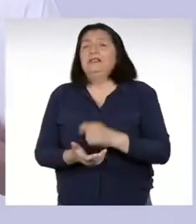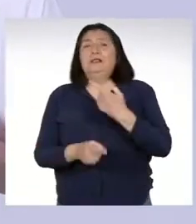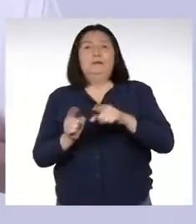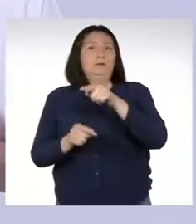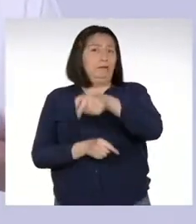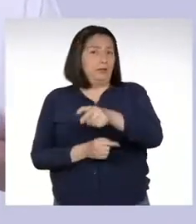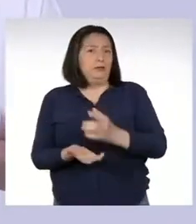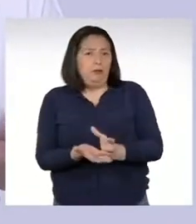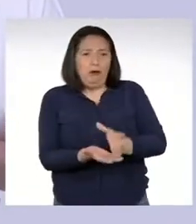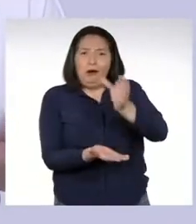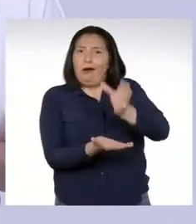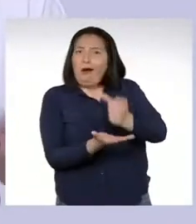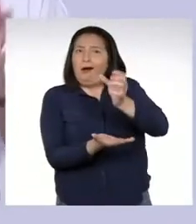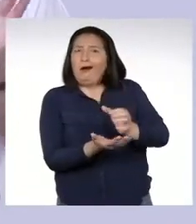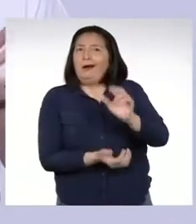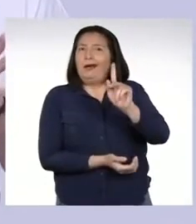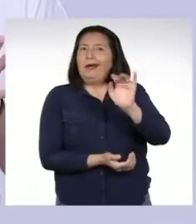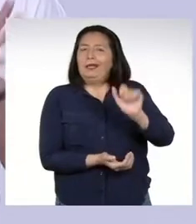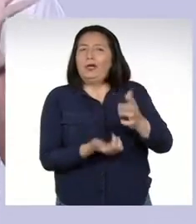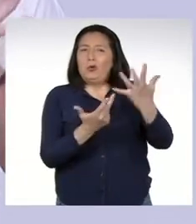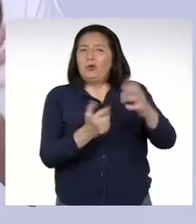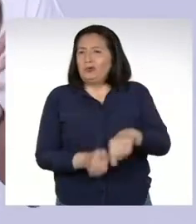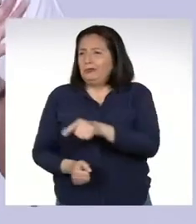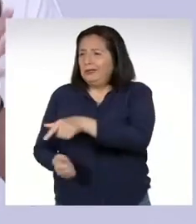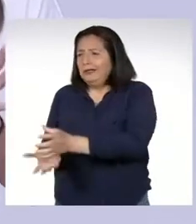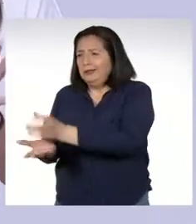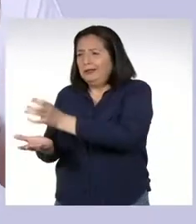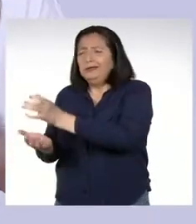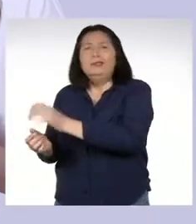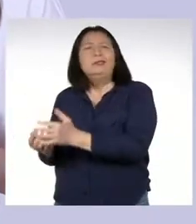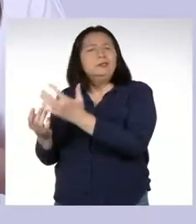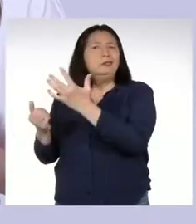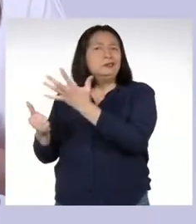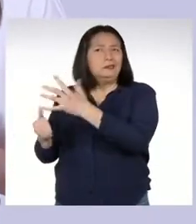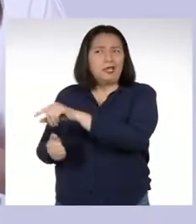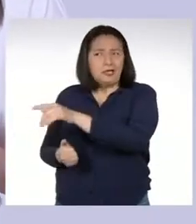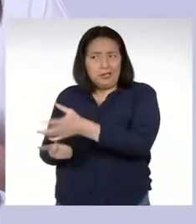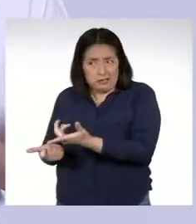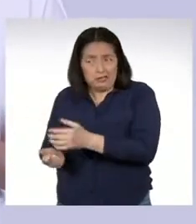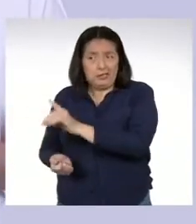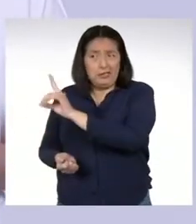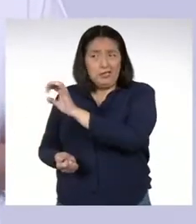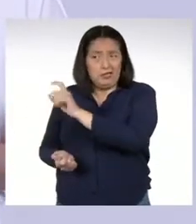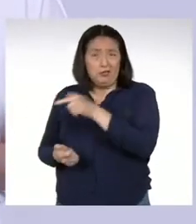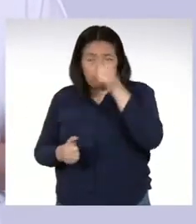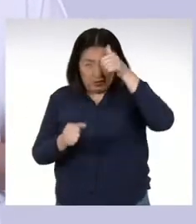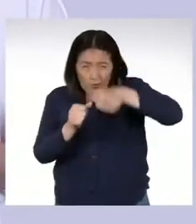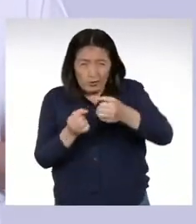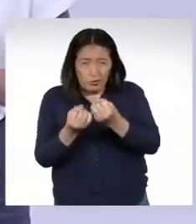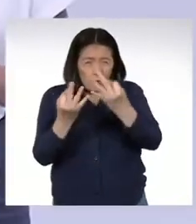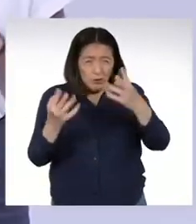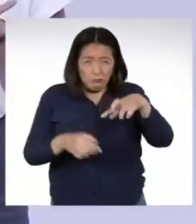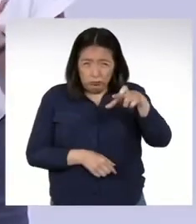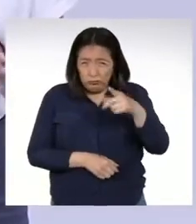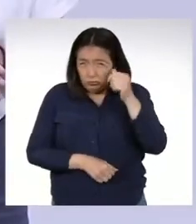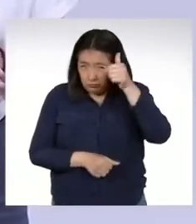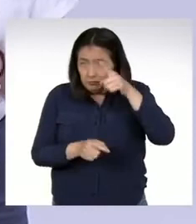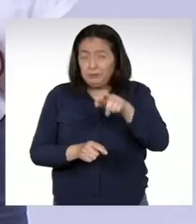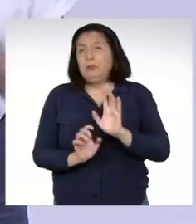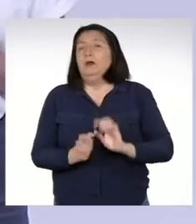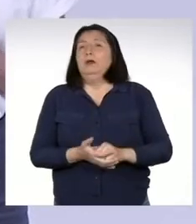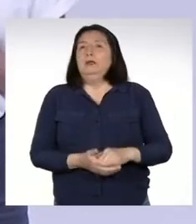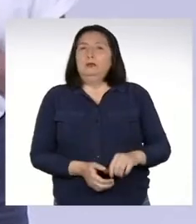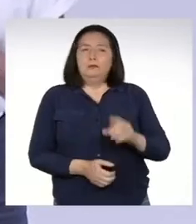Carla derribó 8 y Diego 6. ¿Recuerdas cuántos puntos hicieron cada uno? Vamos a repasarlo.